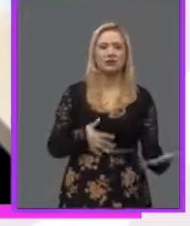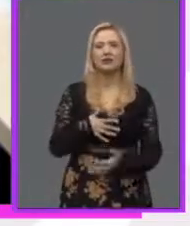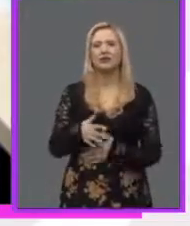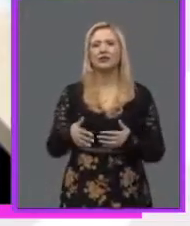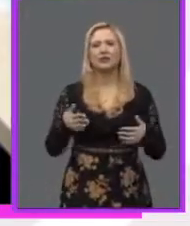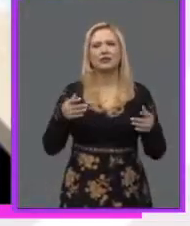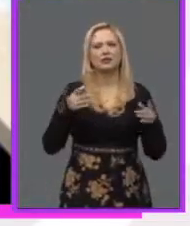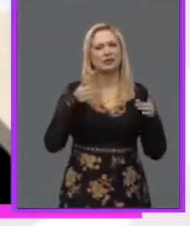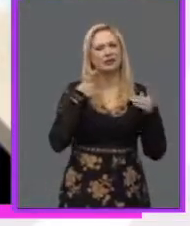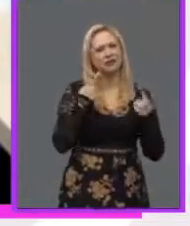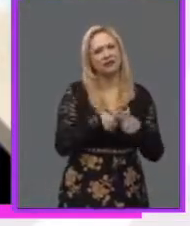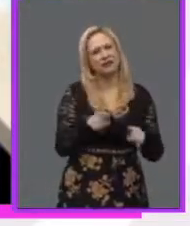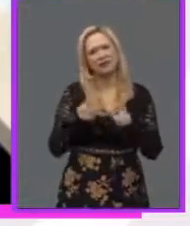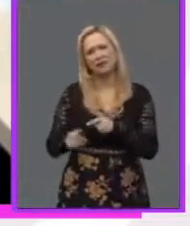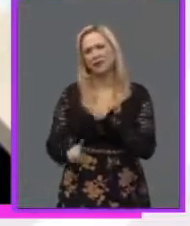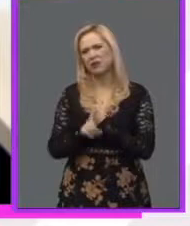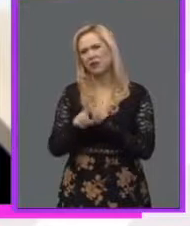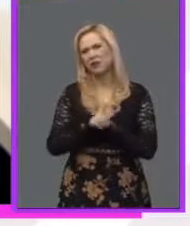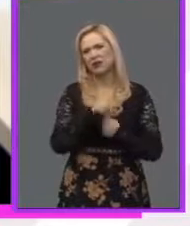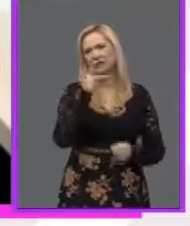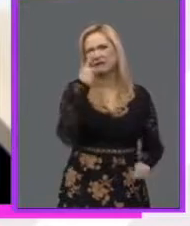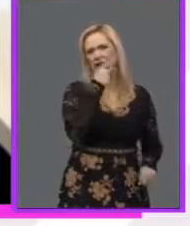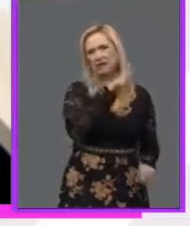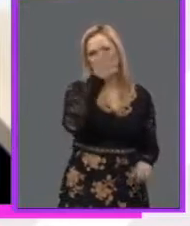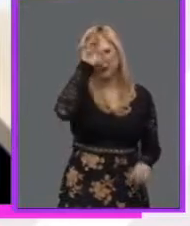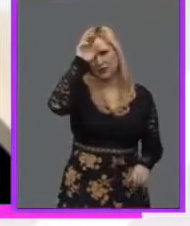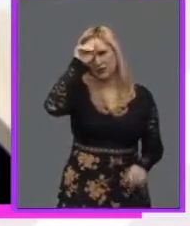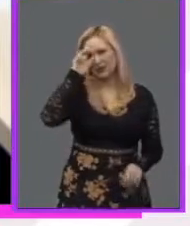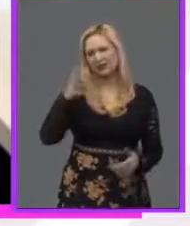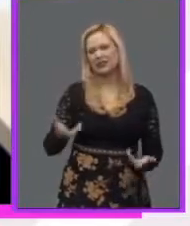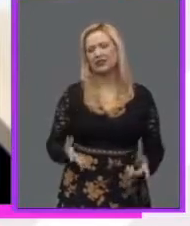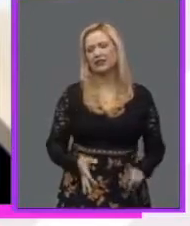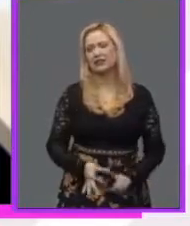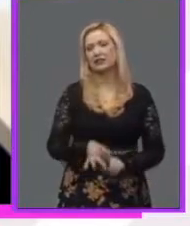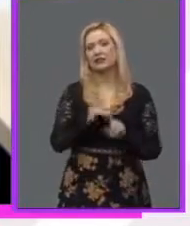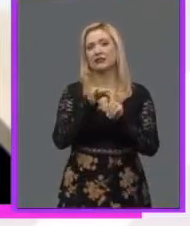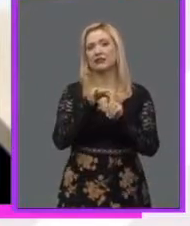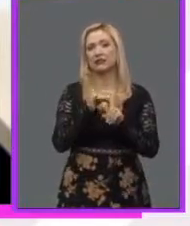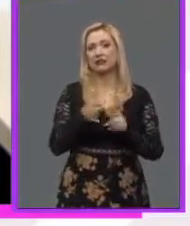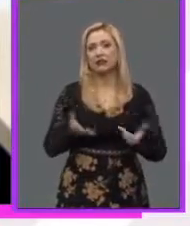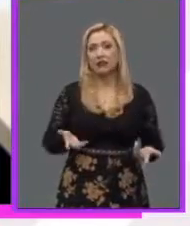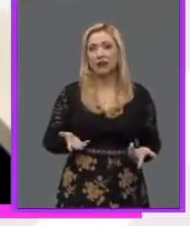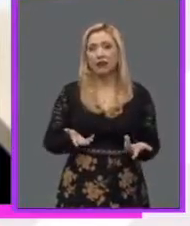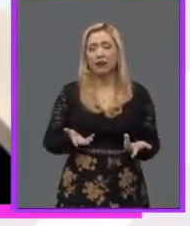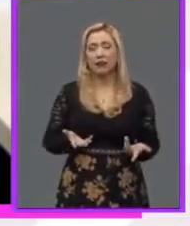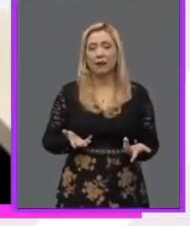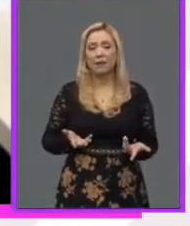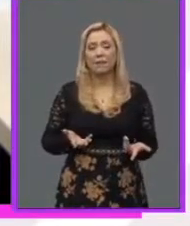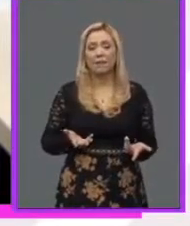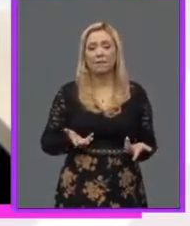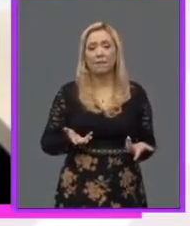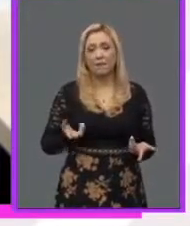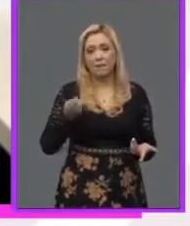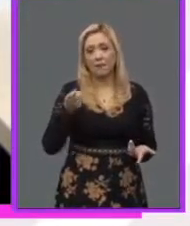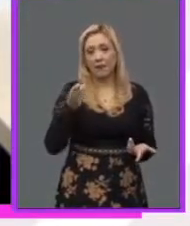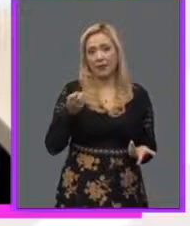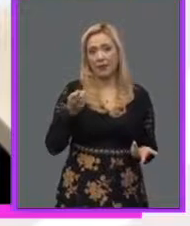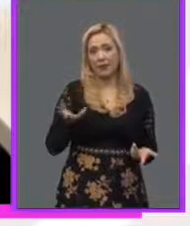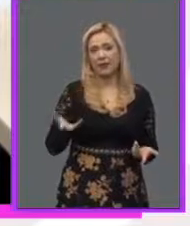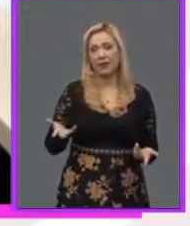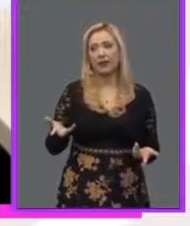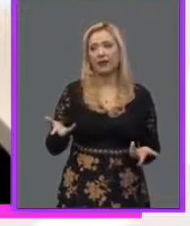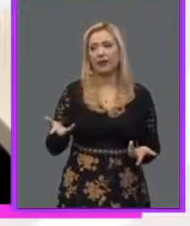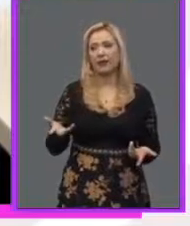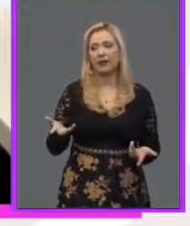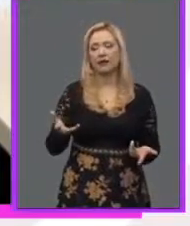está muy interesante, tiene varios factores y es multifactorial, ¿no? Pero uno de los aspectos que llama la atención es que, como suele ocurrir en muchas